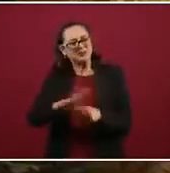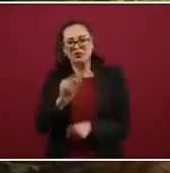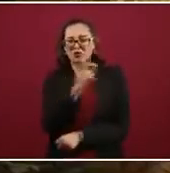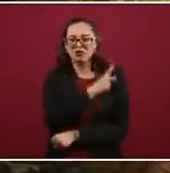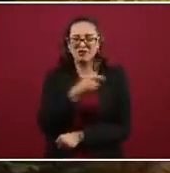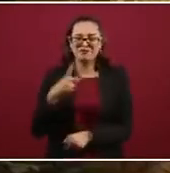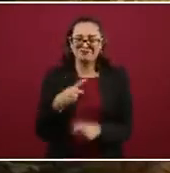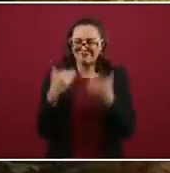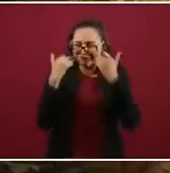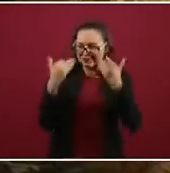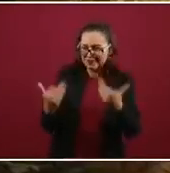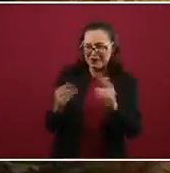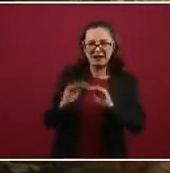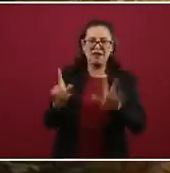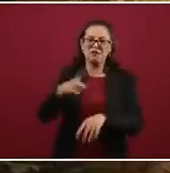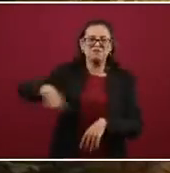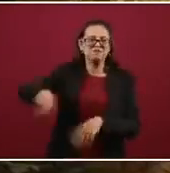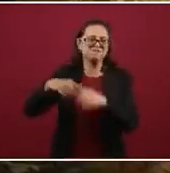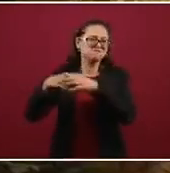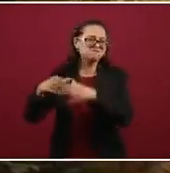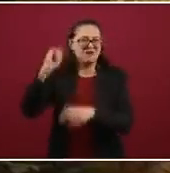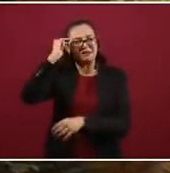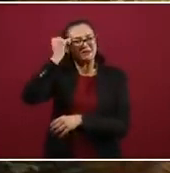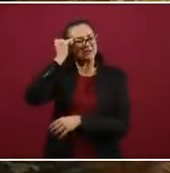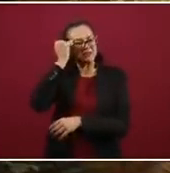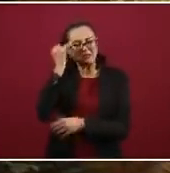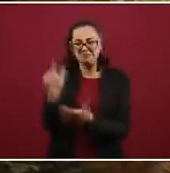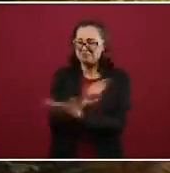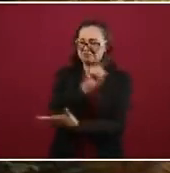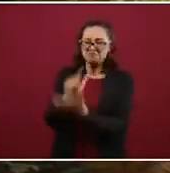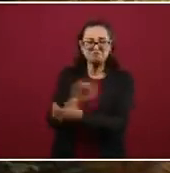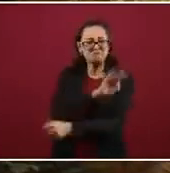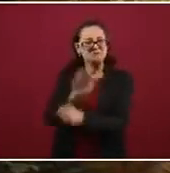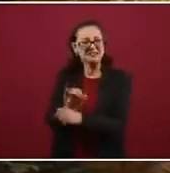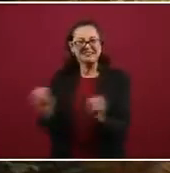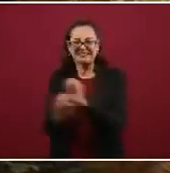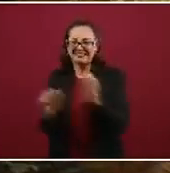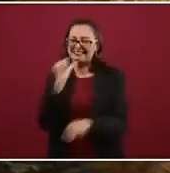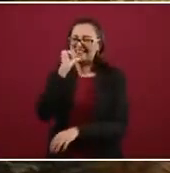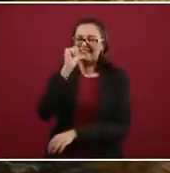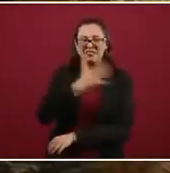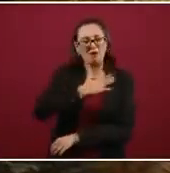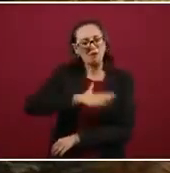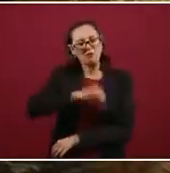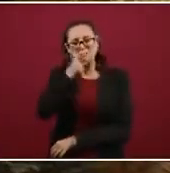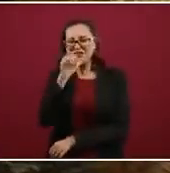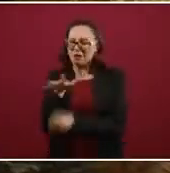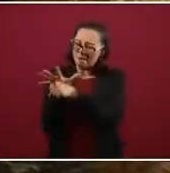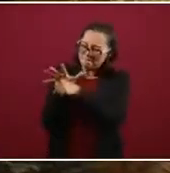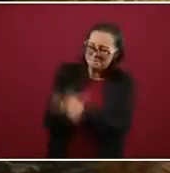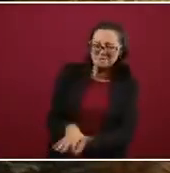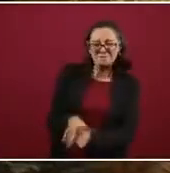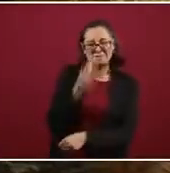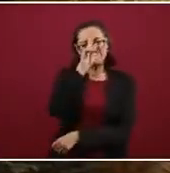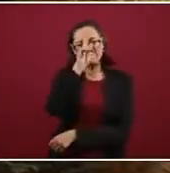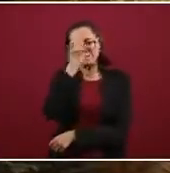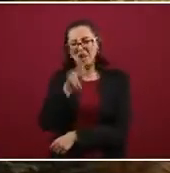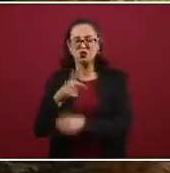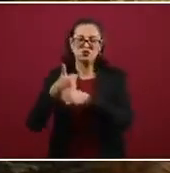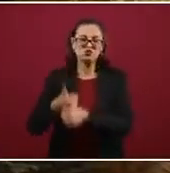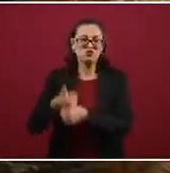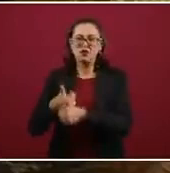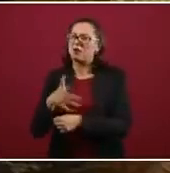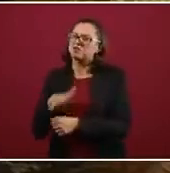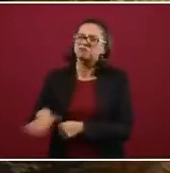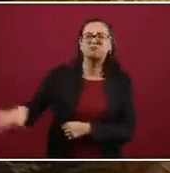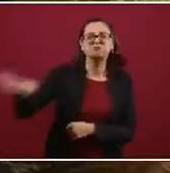claro que dichos indígenas estaban desprotegidos de toda ley y que los agravios, la injusticia y la opresión eran mayores a los sufridos por el resto